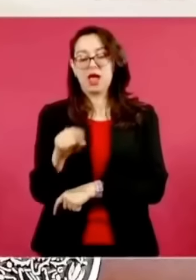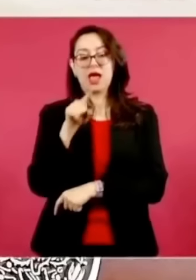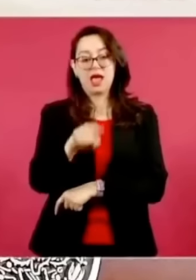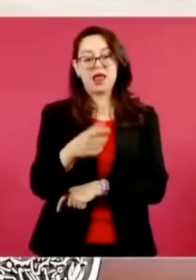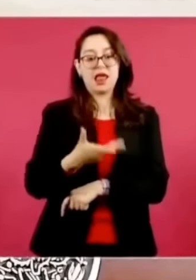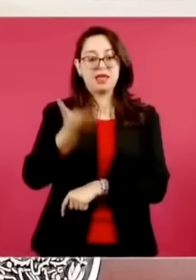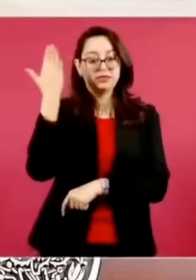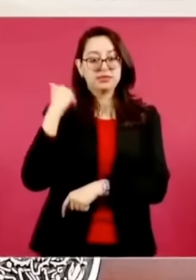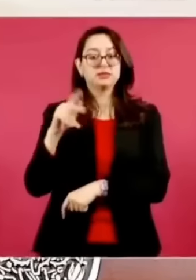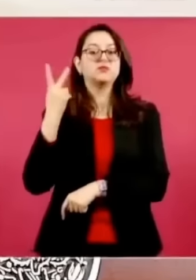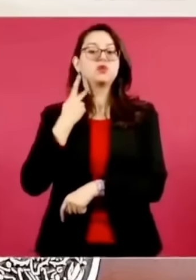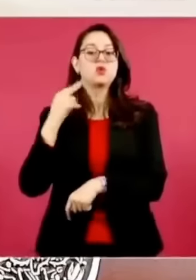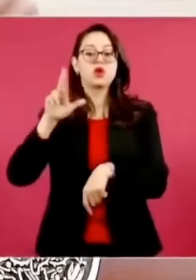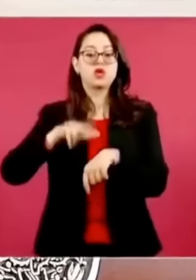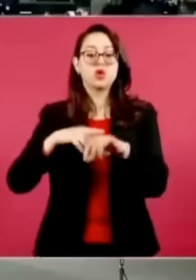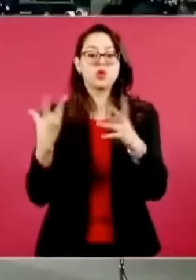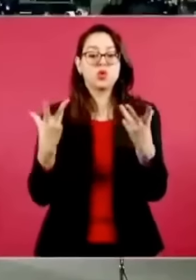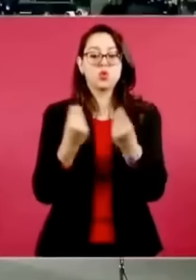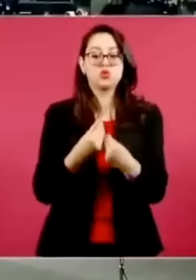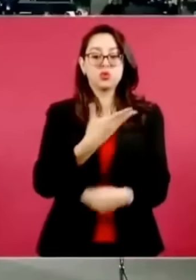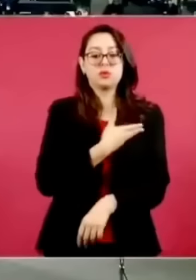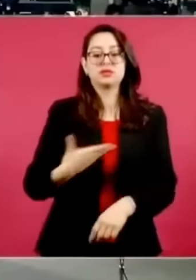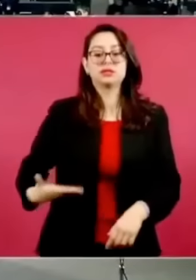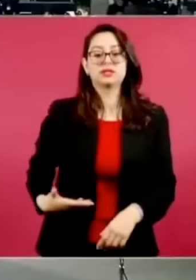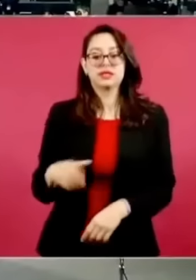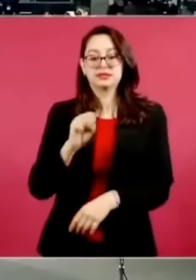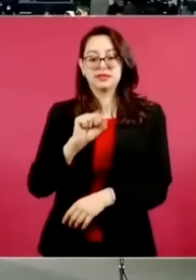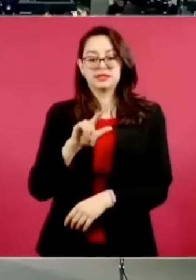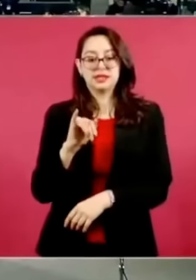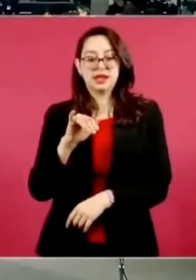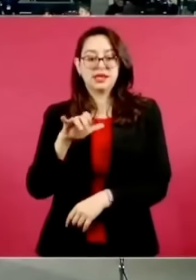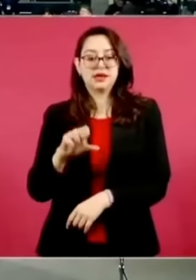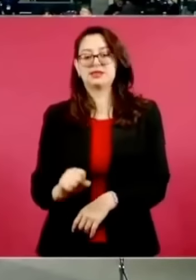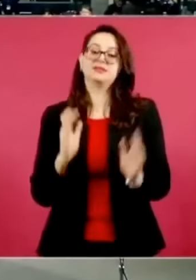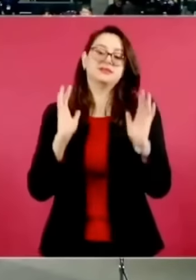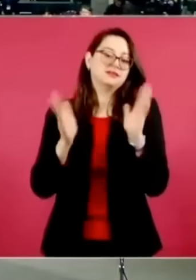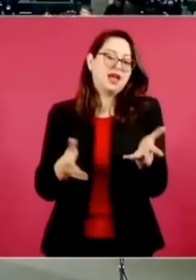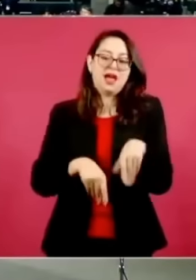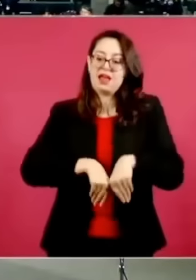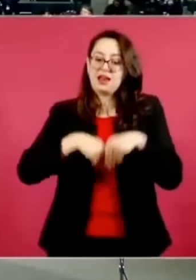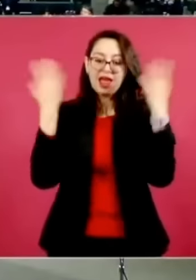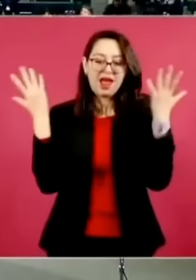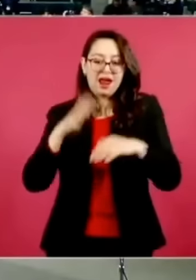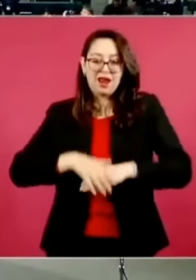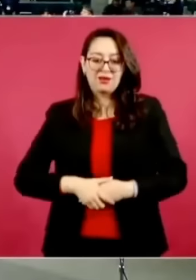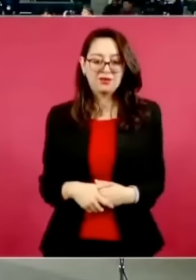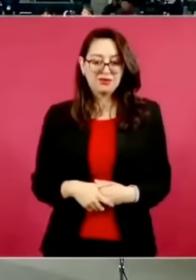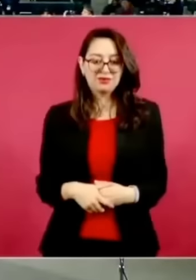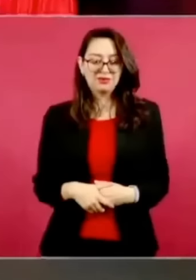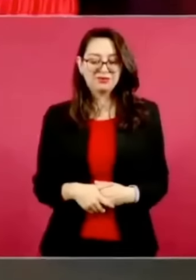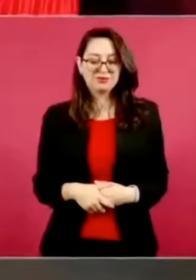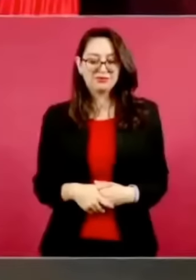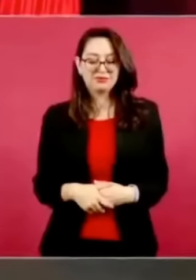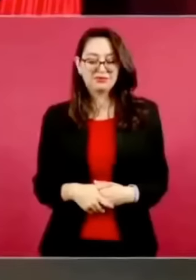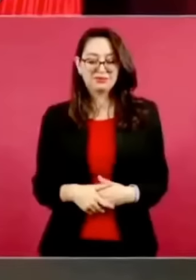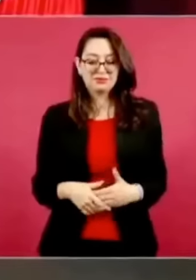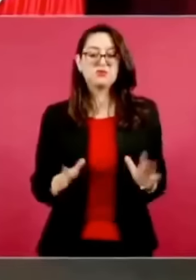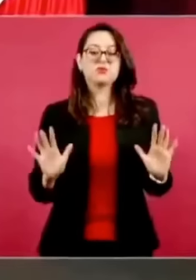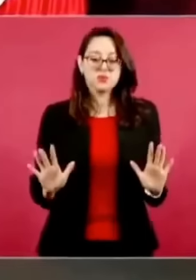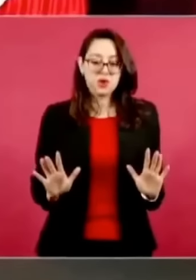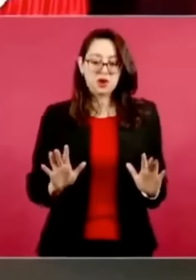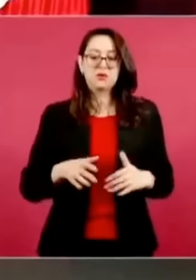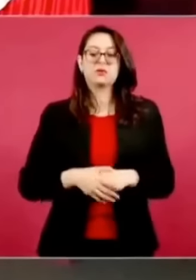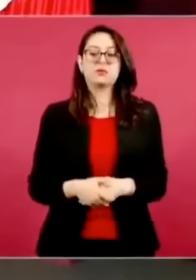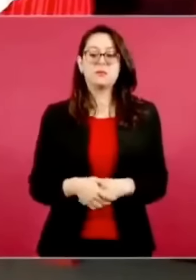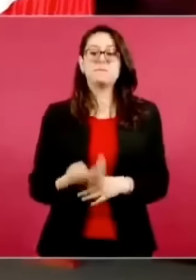¿Sí? Ya con eso es bastante. Bueno, pero